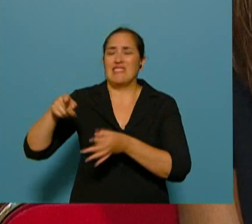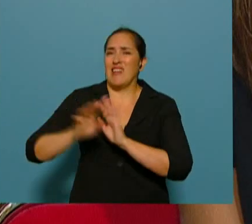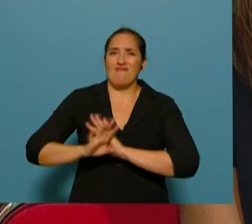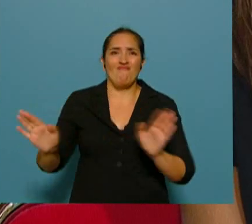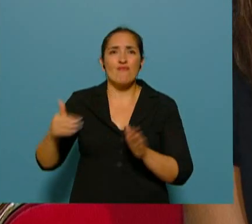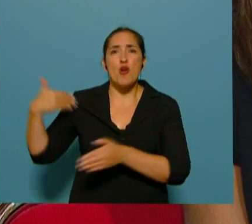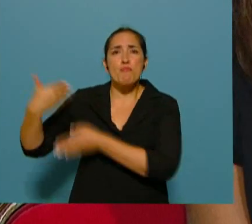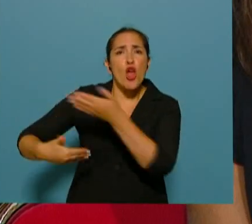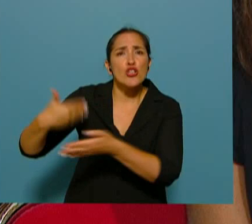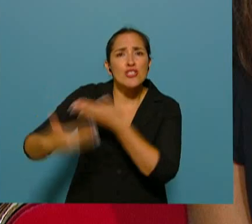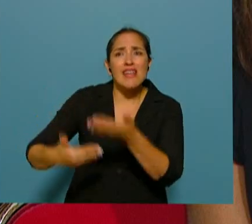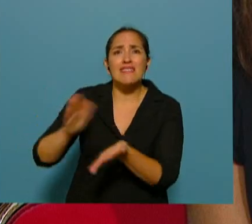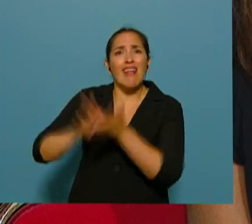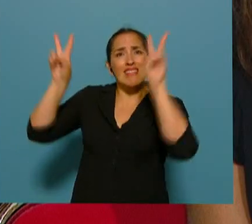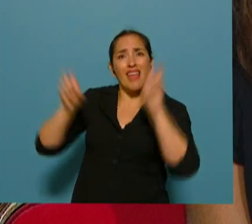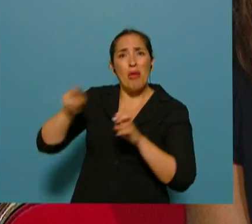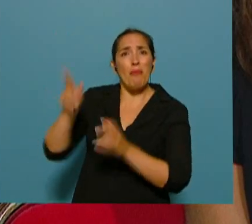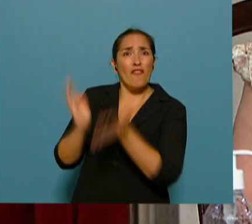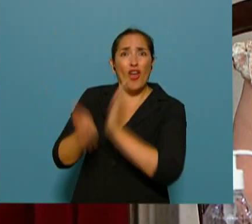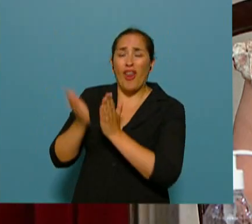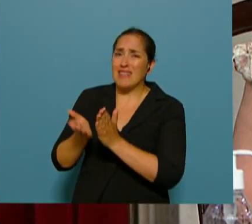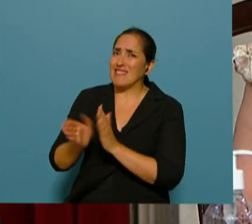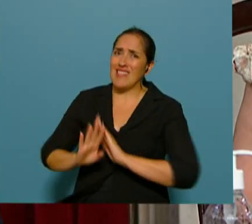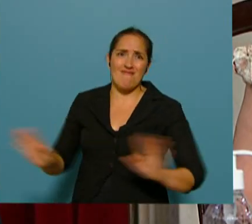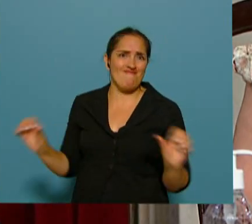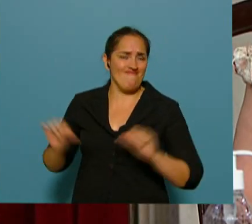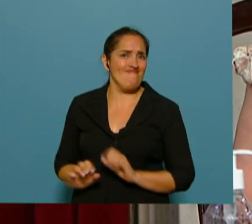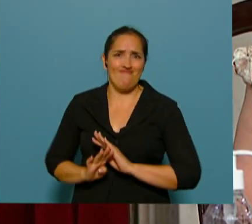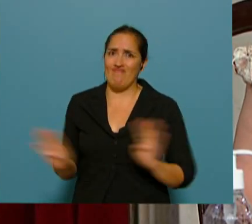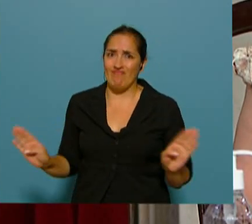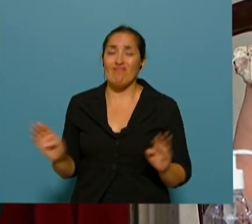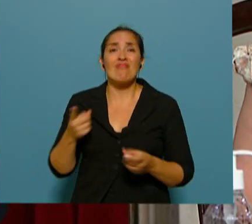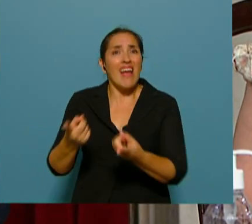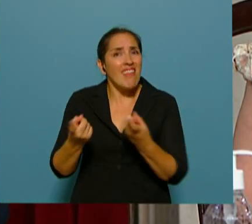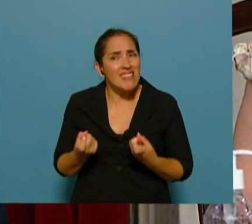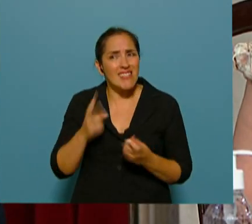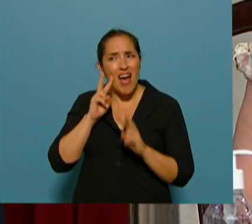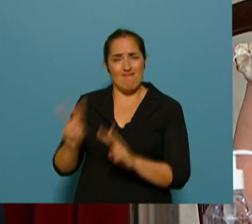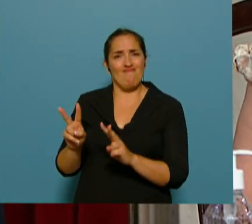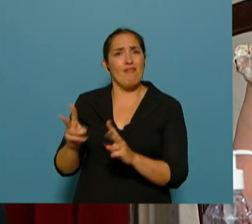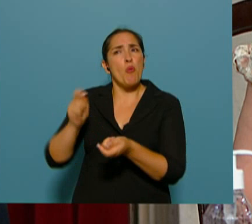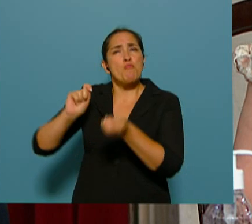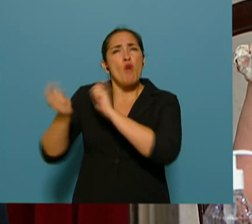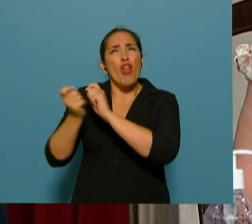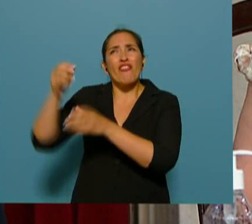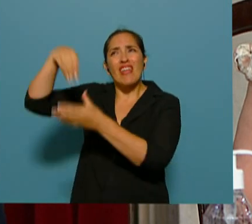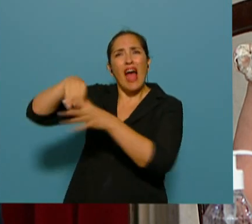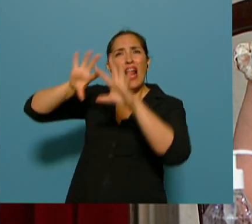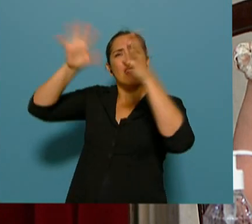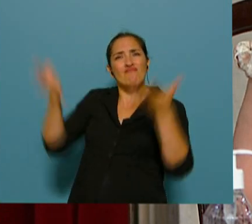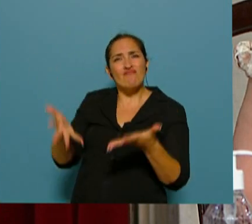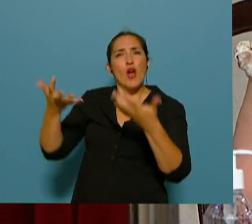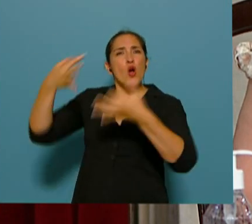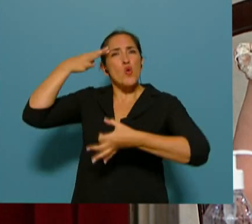los procesos relacionados con violencia de género. Esta realidad implica la necesidad de modificar aspectos estructurales del sistema